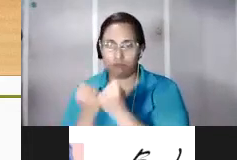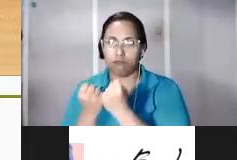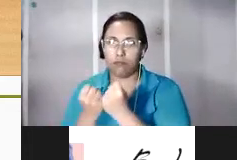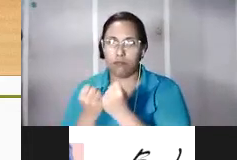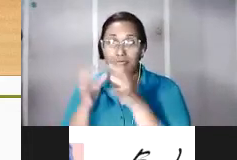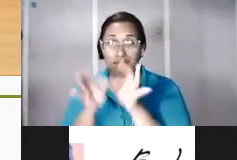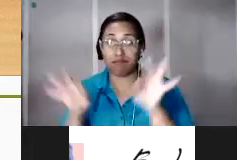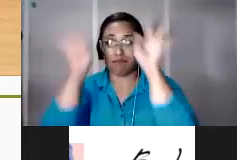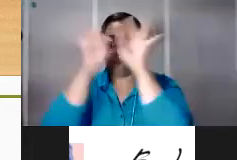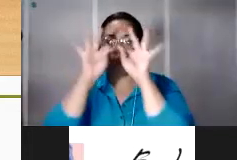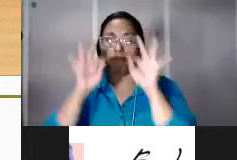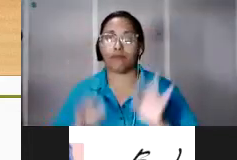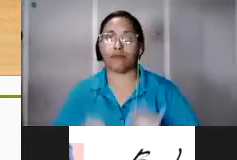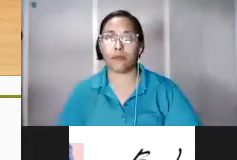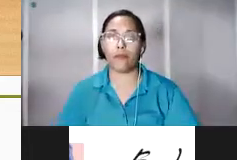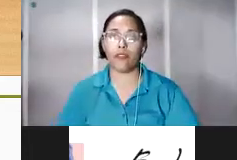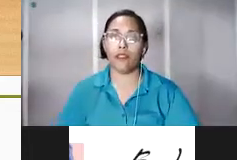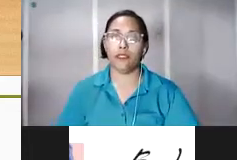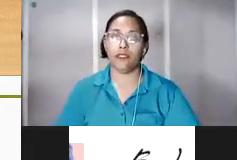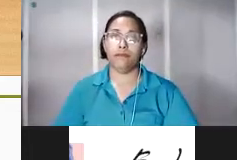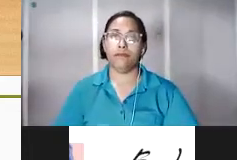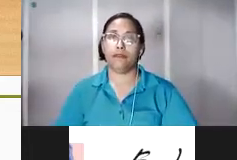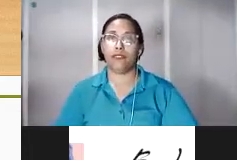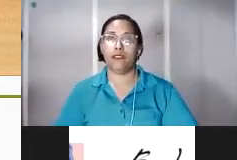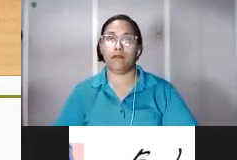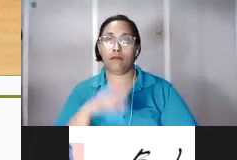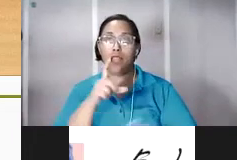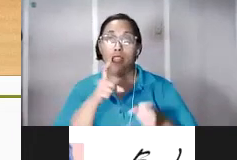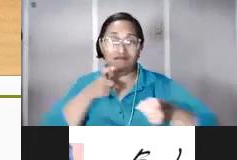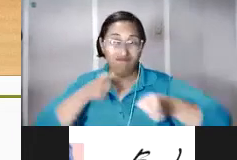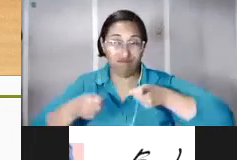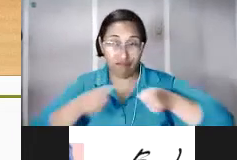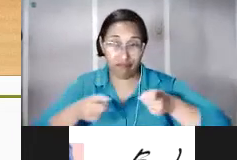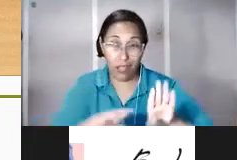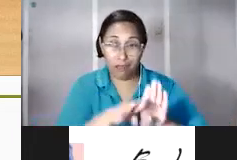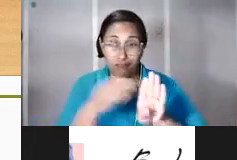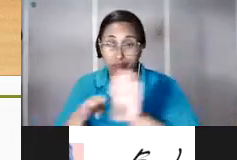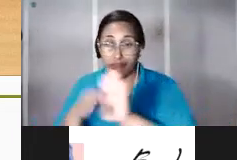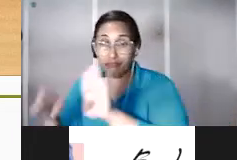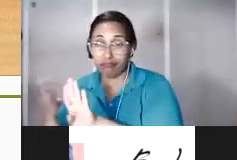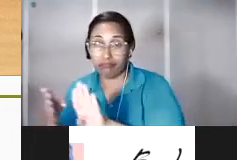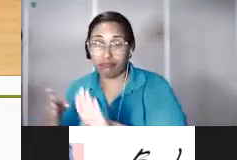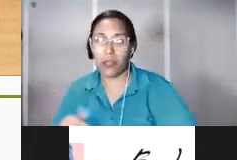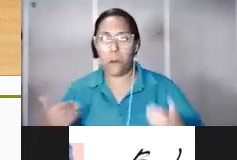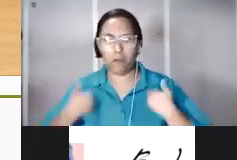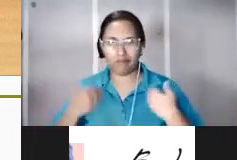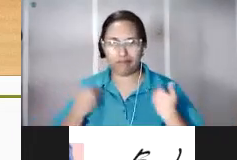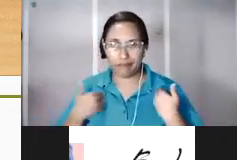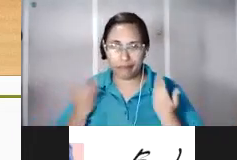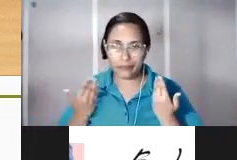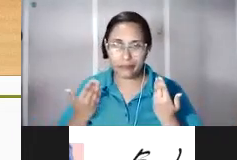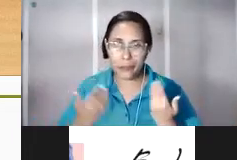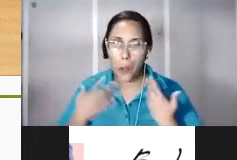¿no? El reinado les abría un espacio a las jóvenes de la élite para darse